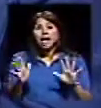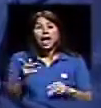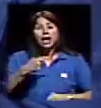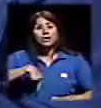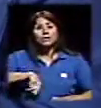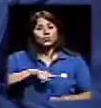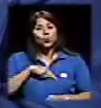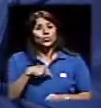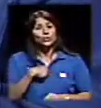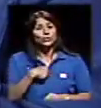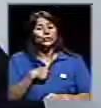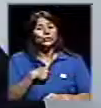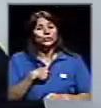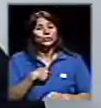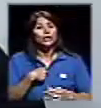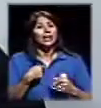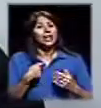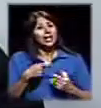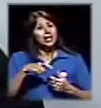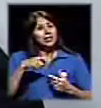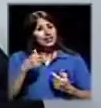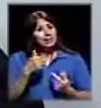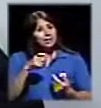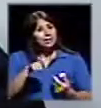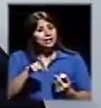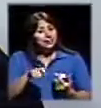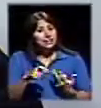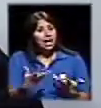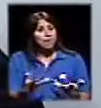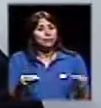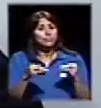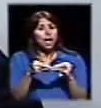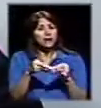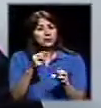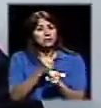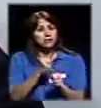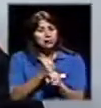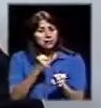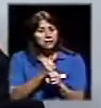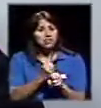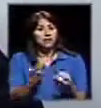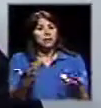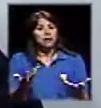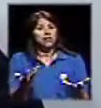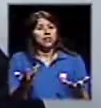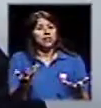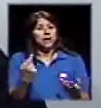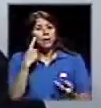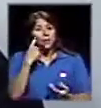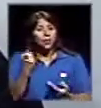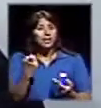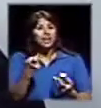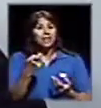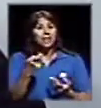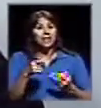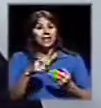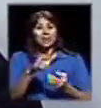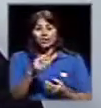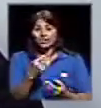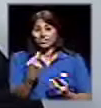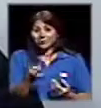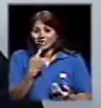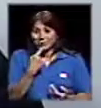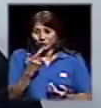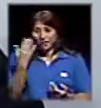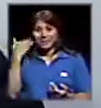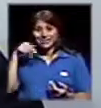en la cantidad de cacao que recaudamos, porque por eso hablamos al inicio del programa de que esto se paga con los impuestos que se